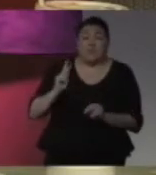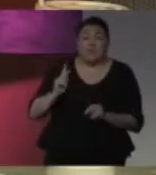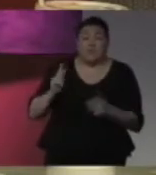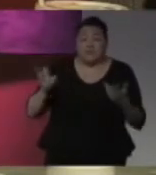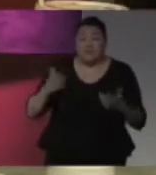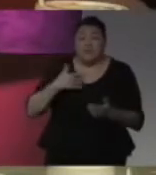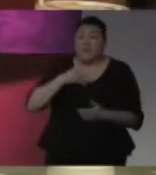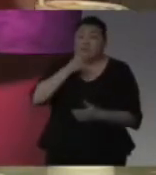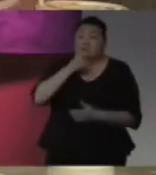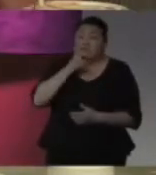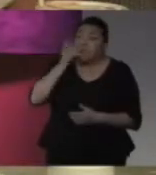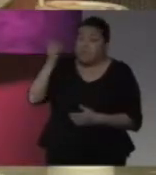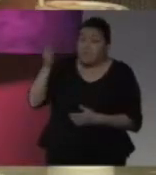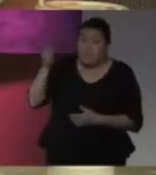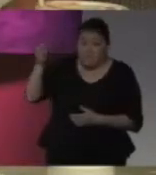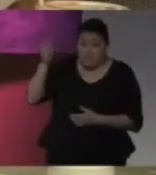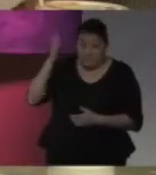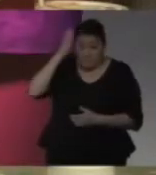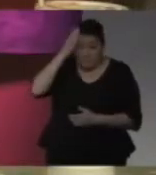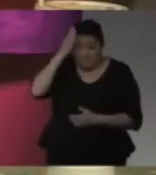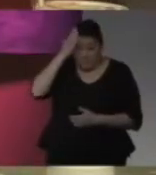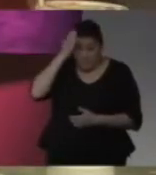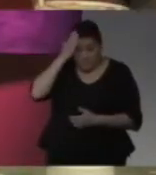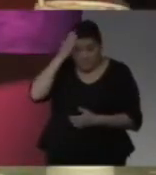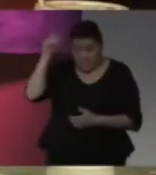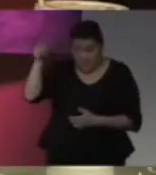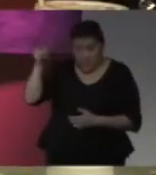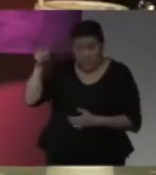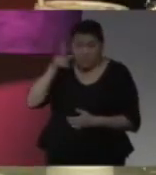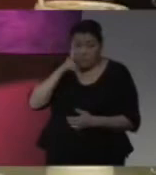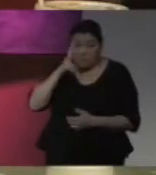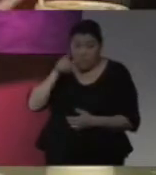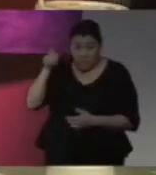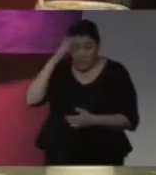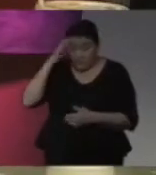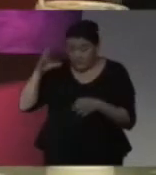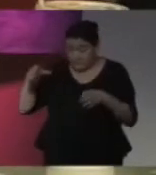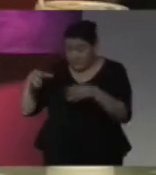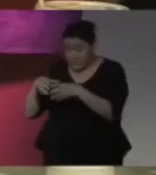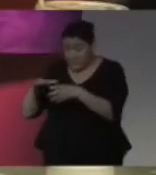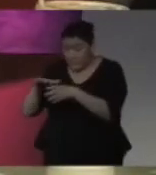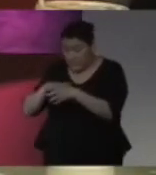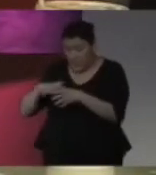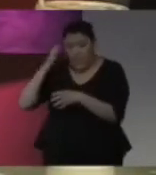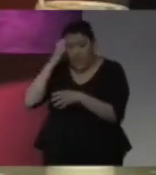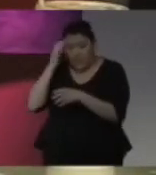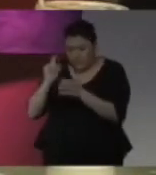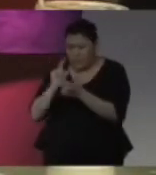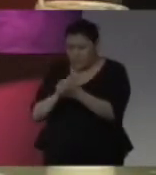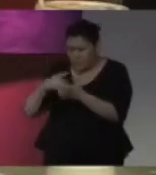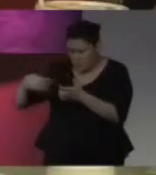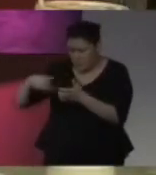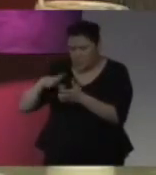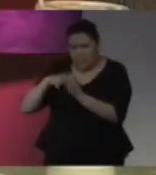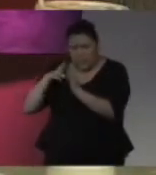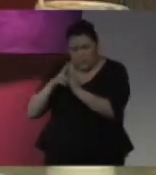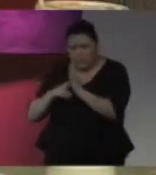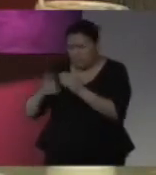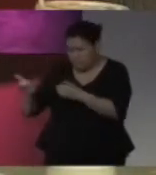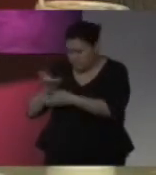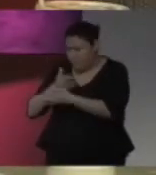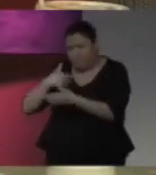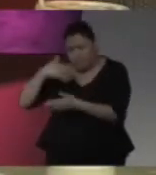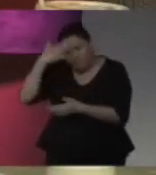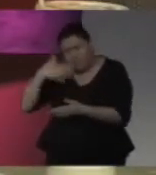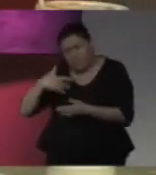pero mi papá es comunitario. Y ellos, y en las comunidades se conocen las leyes y se saben cuáles son los efectos y